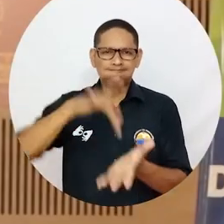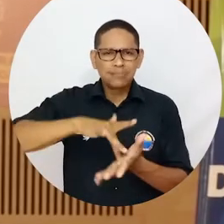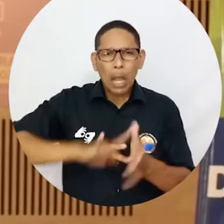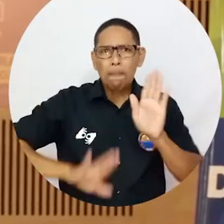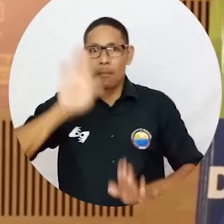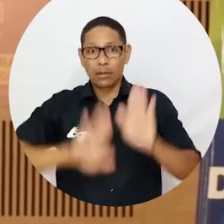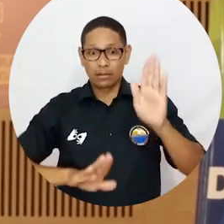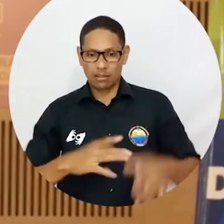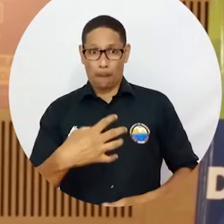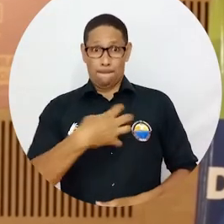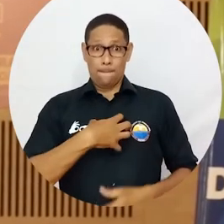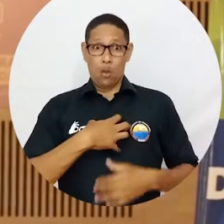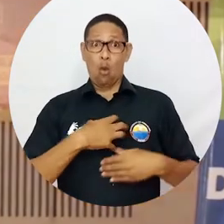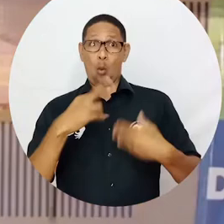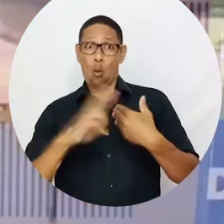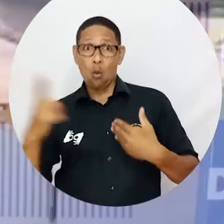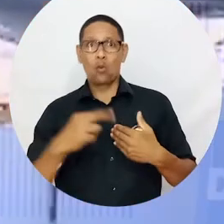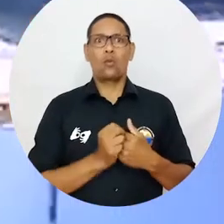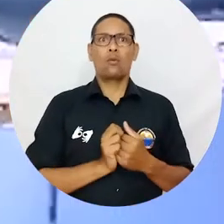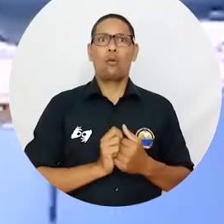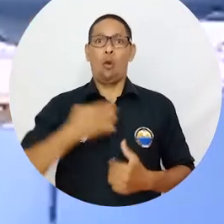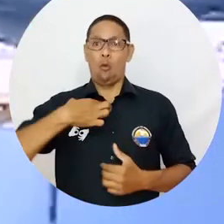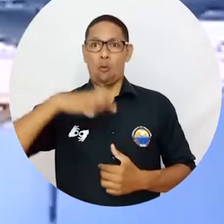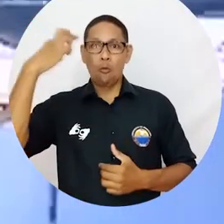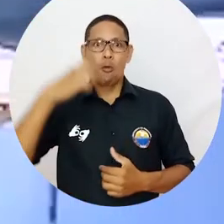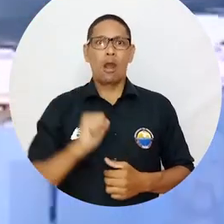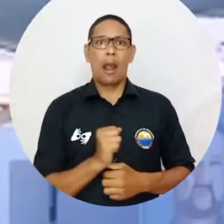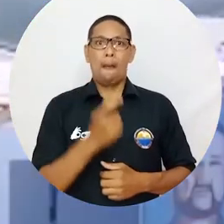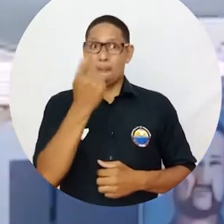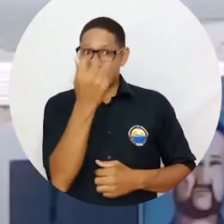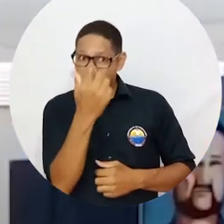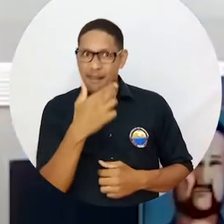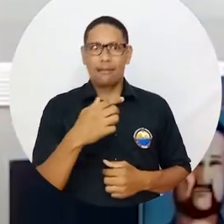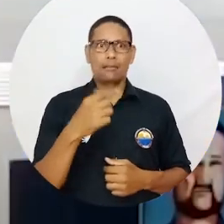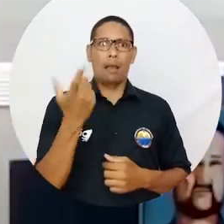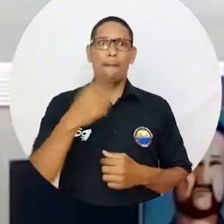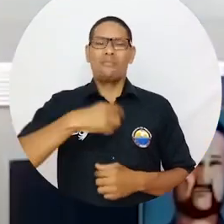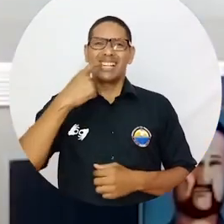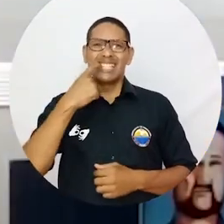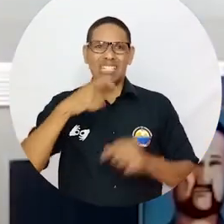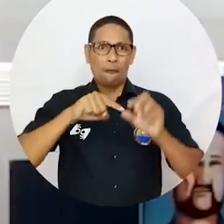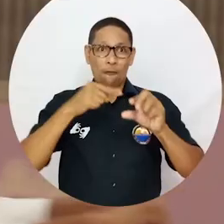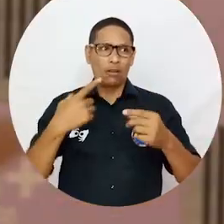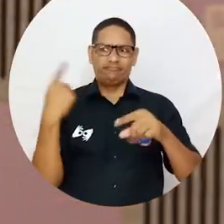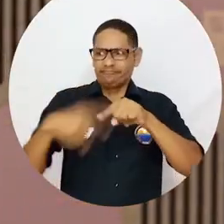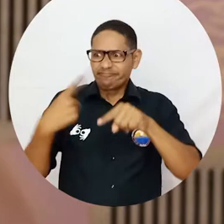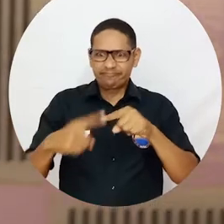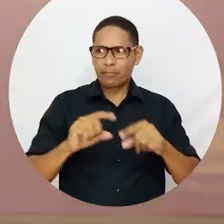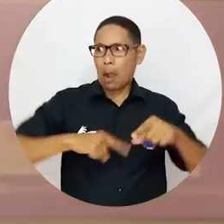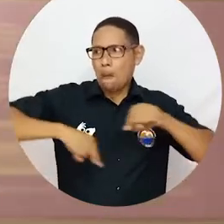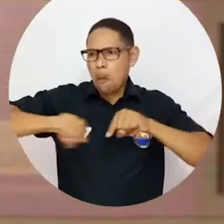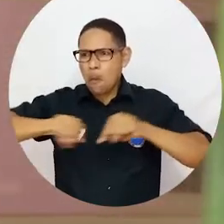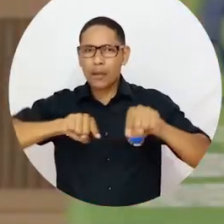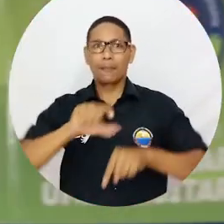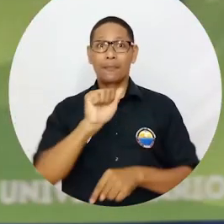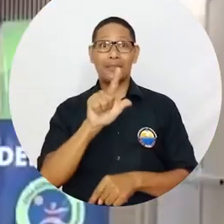y ganaron medallas de oro, plata y bronce, sobresaliendo entre 74 colegas de varias instituciones de la región.